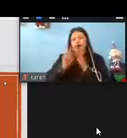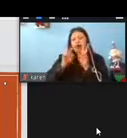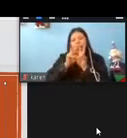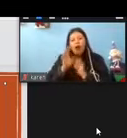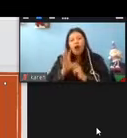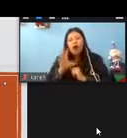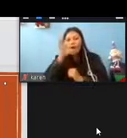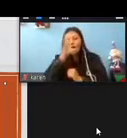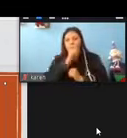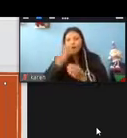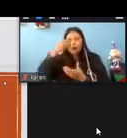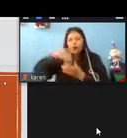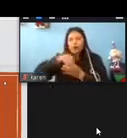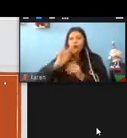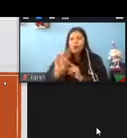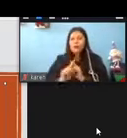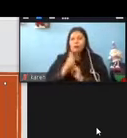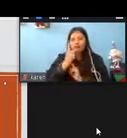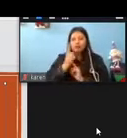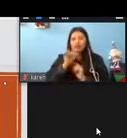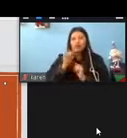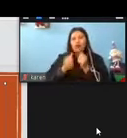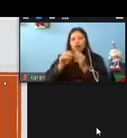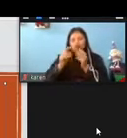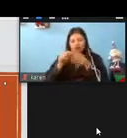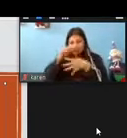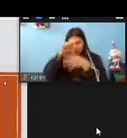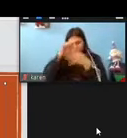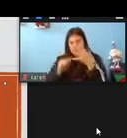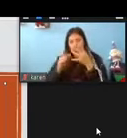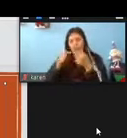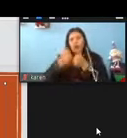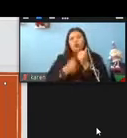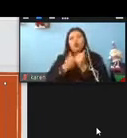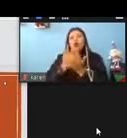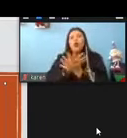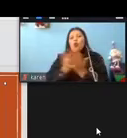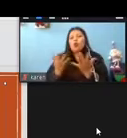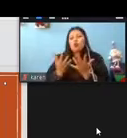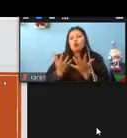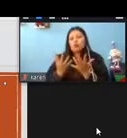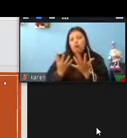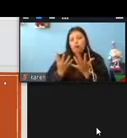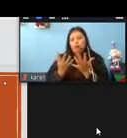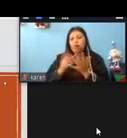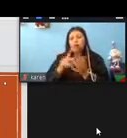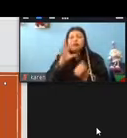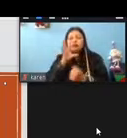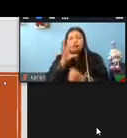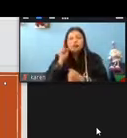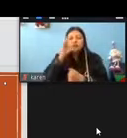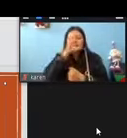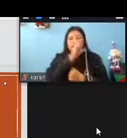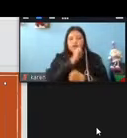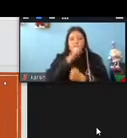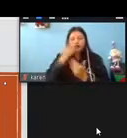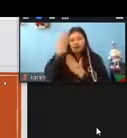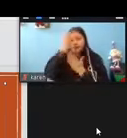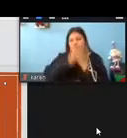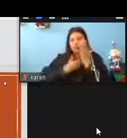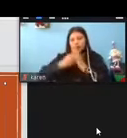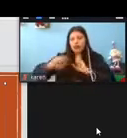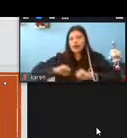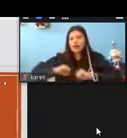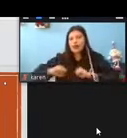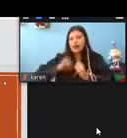identificamos en estos primeros subejes son las cuestiones sobre identificación, análisis y gestión de